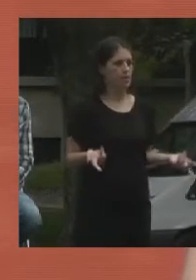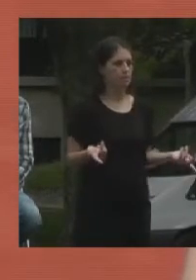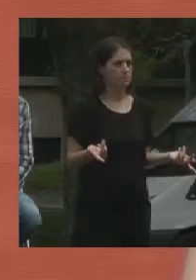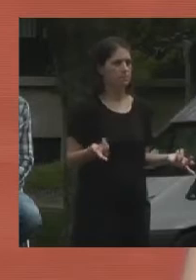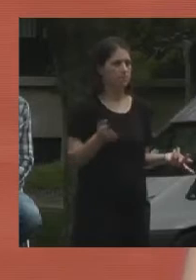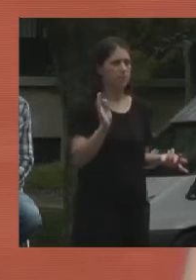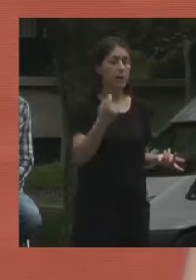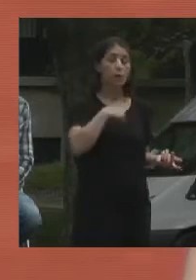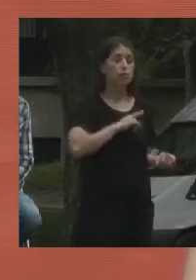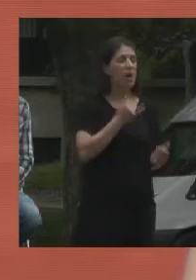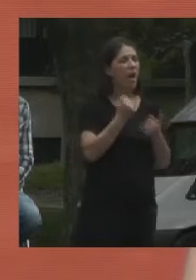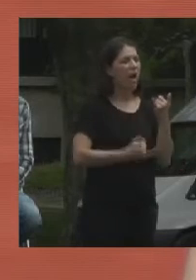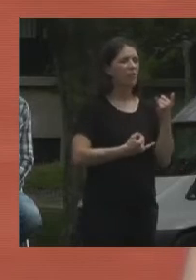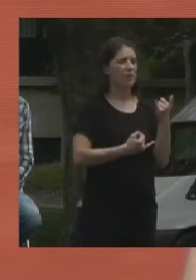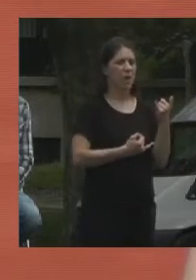Non fomos nós